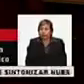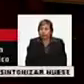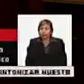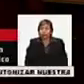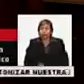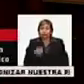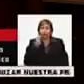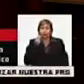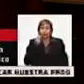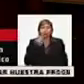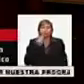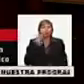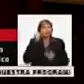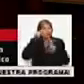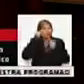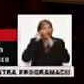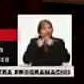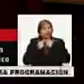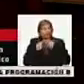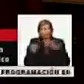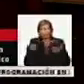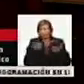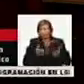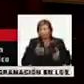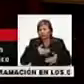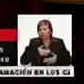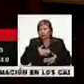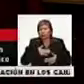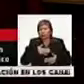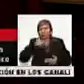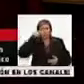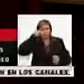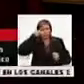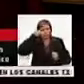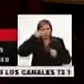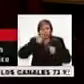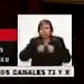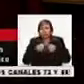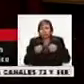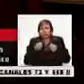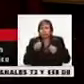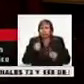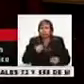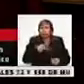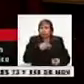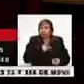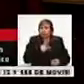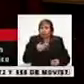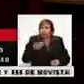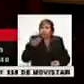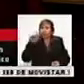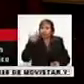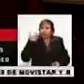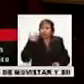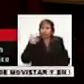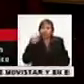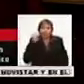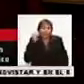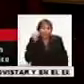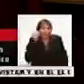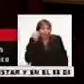¿Y por qué he traído a colación y viene a mi memoria esto? Porque cuando nosotros éramos realmente